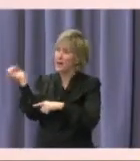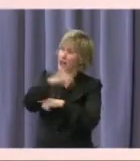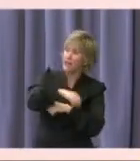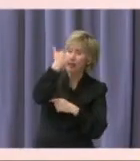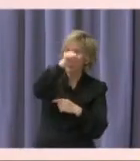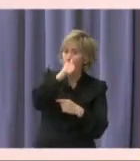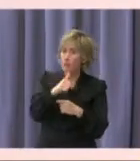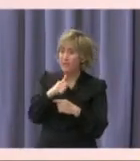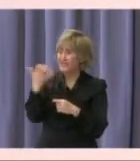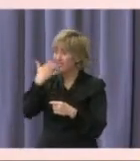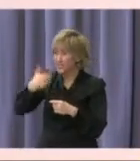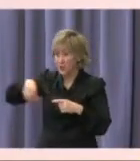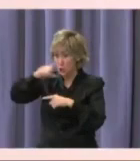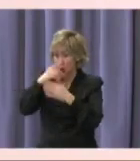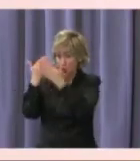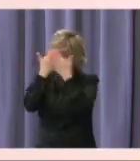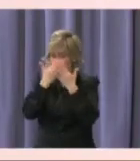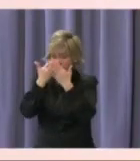la hagamos,